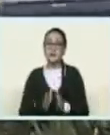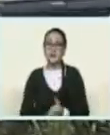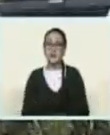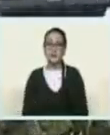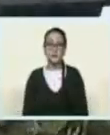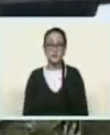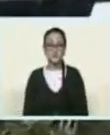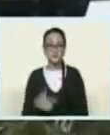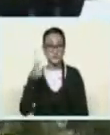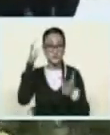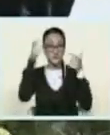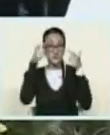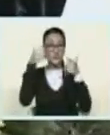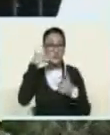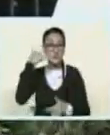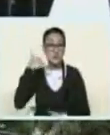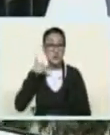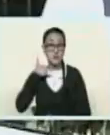Me llamó Chávez.